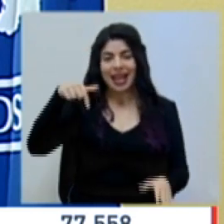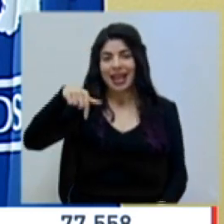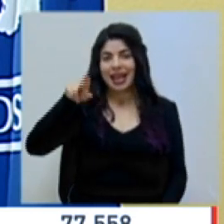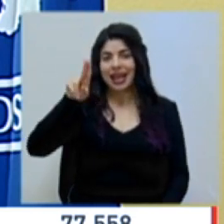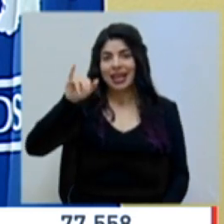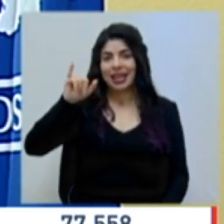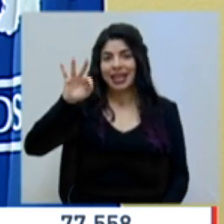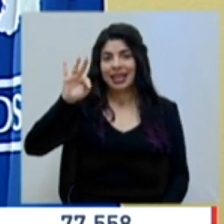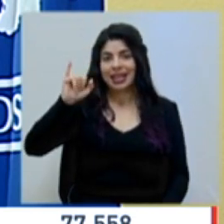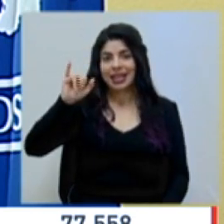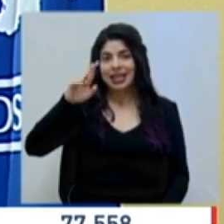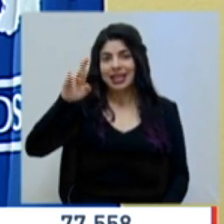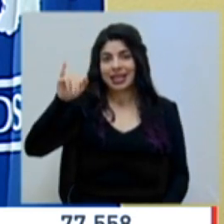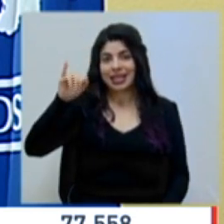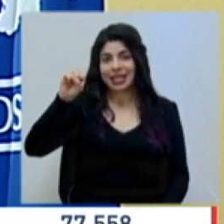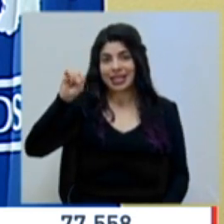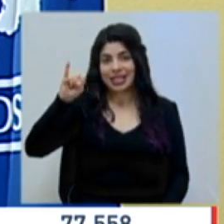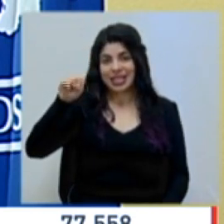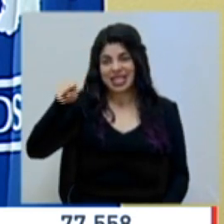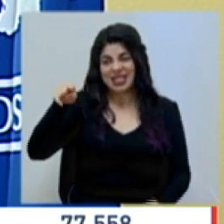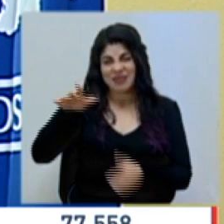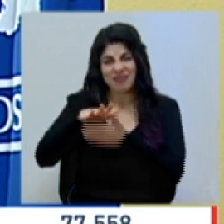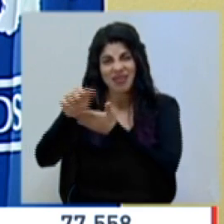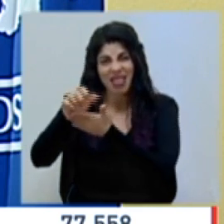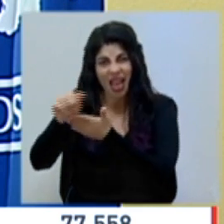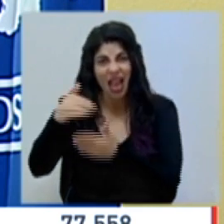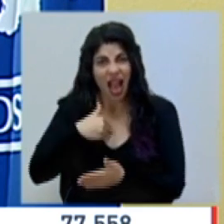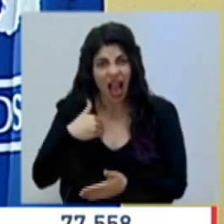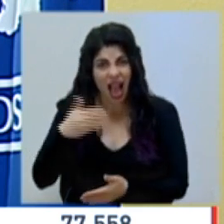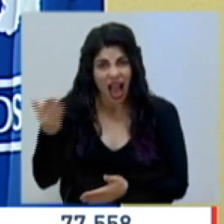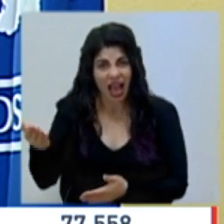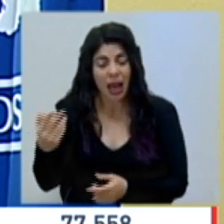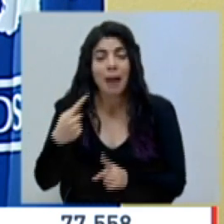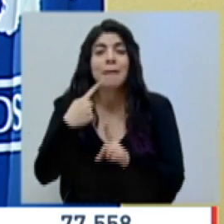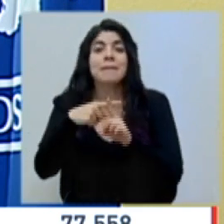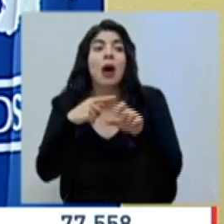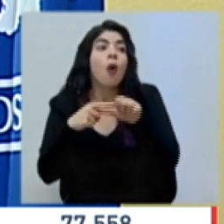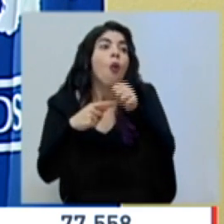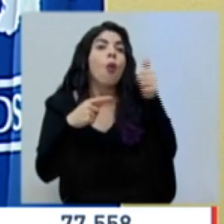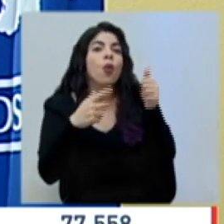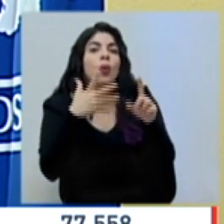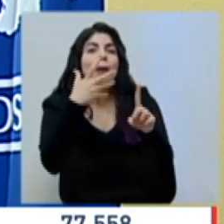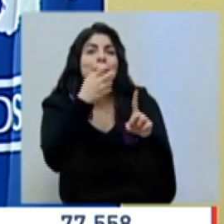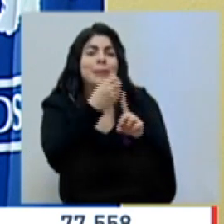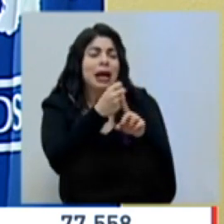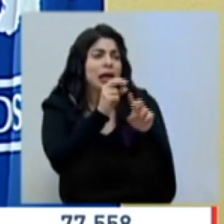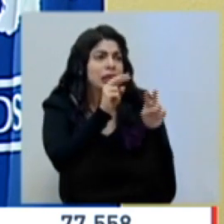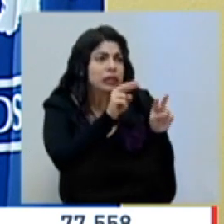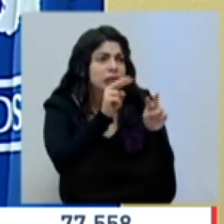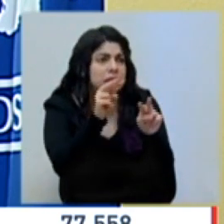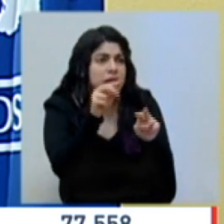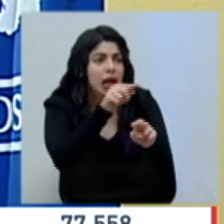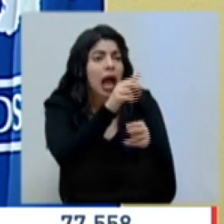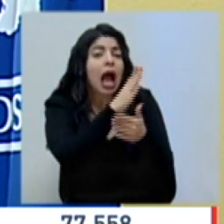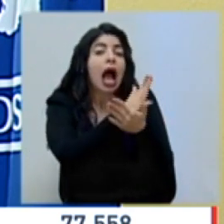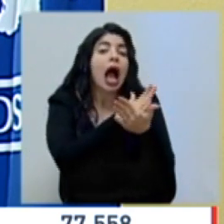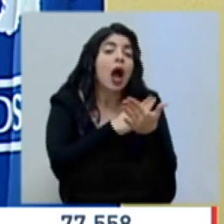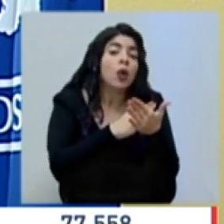Quitirricí. También logramos ver algunos otros impactos que ya unos se están